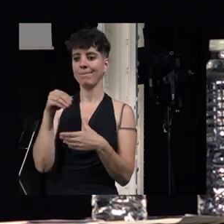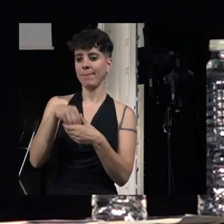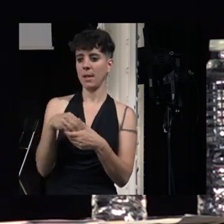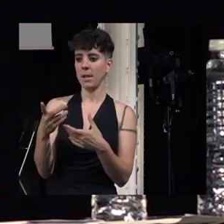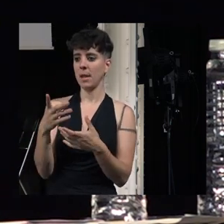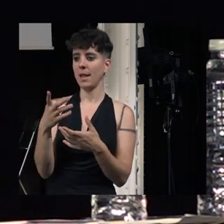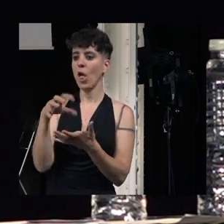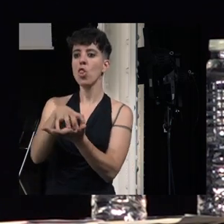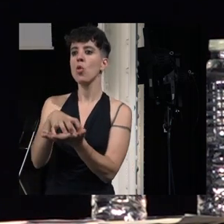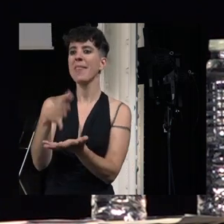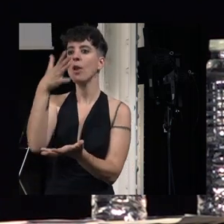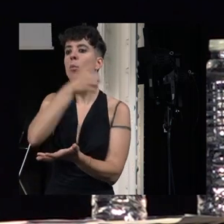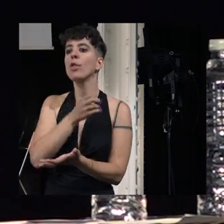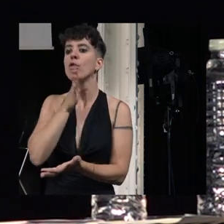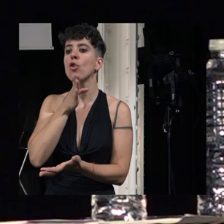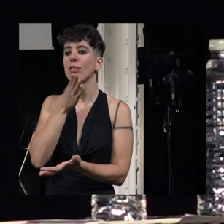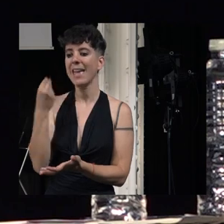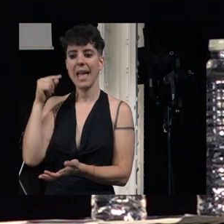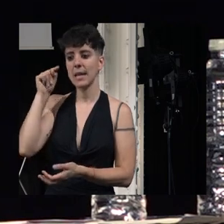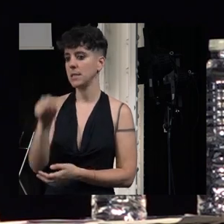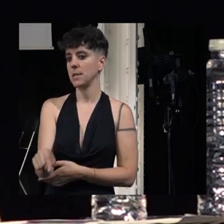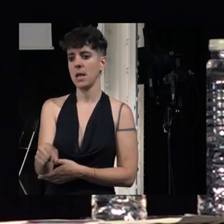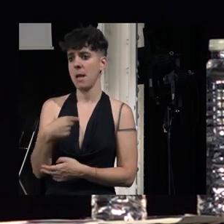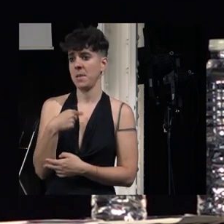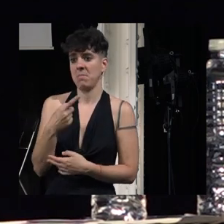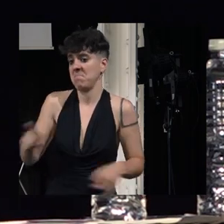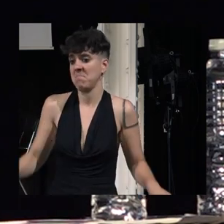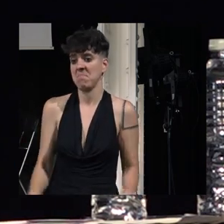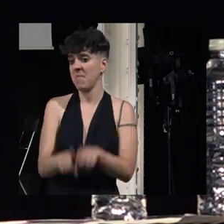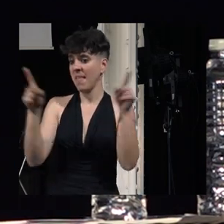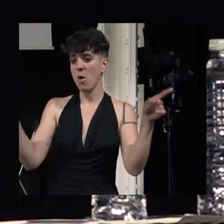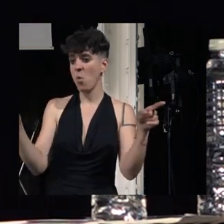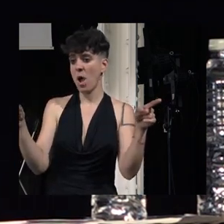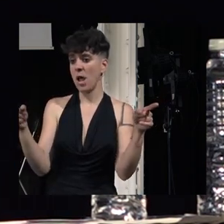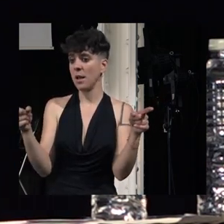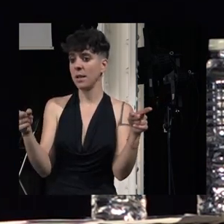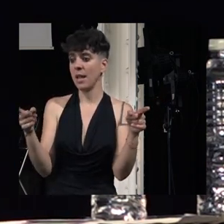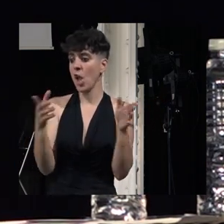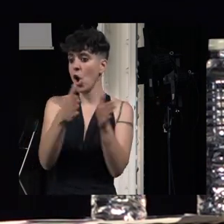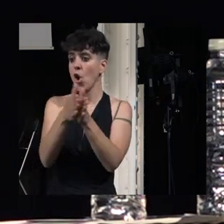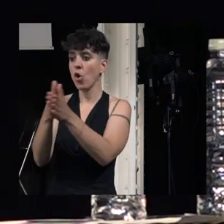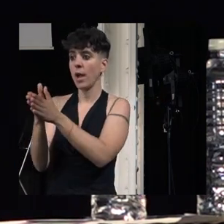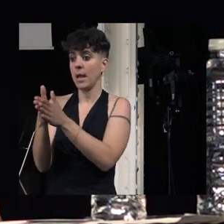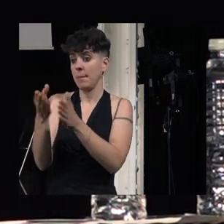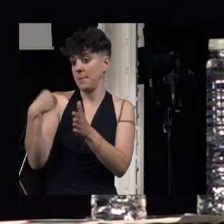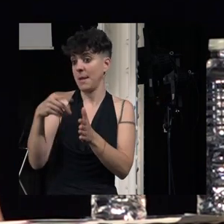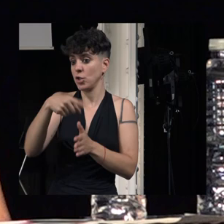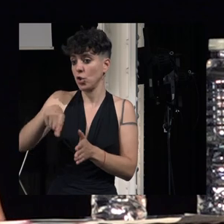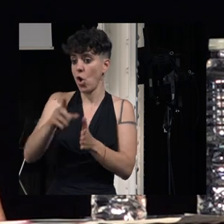haber duvidad es en esto. Yo no me importa qué campañas quieran hacer esas compañeras